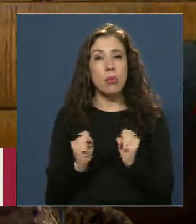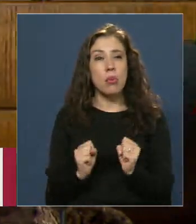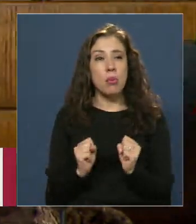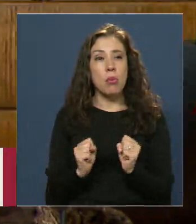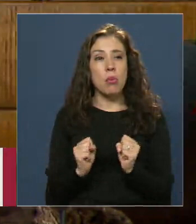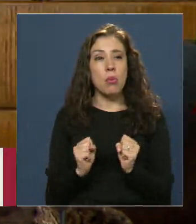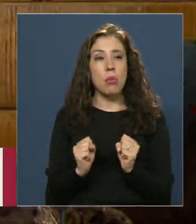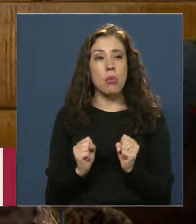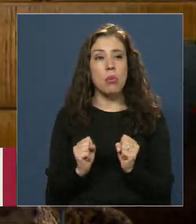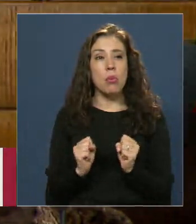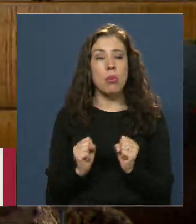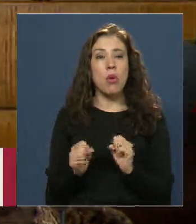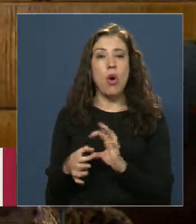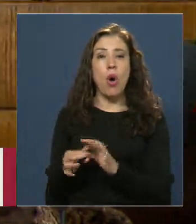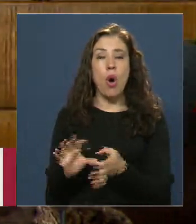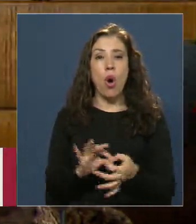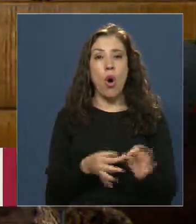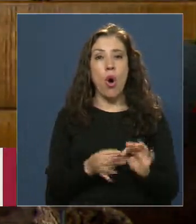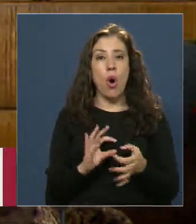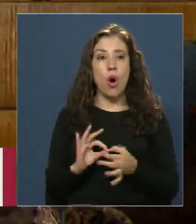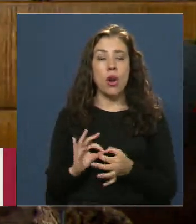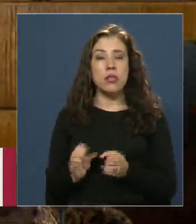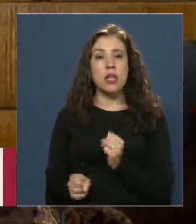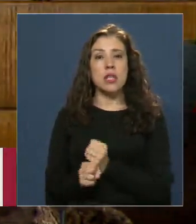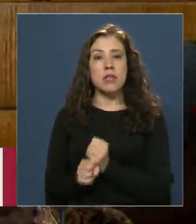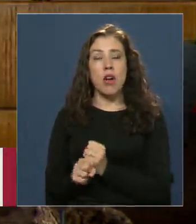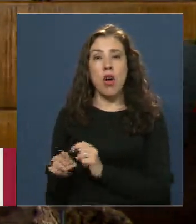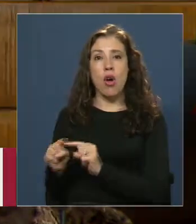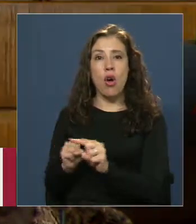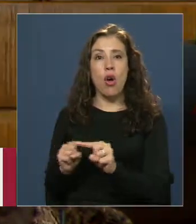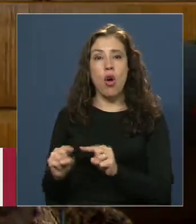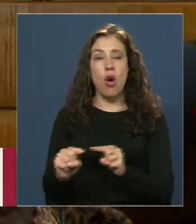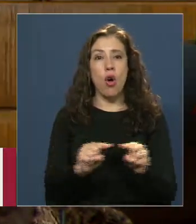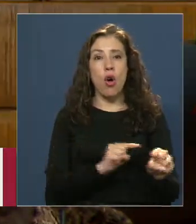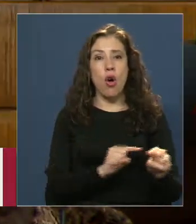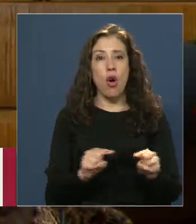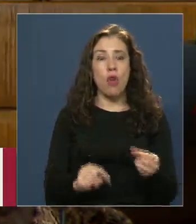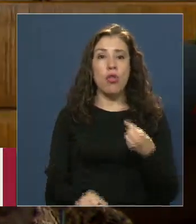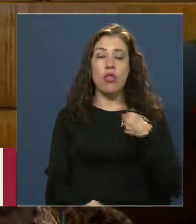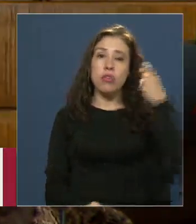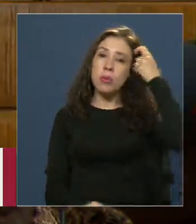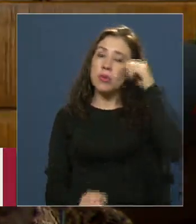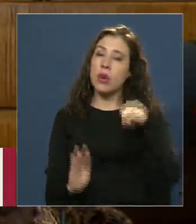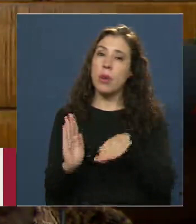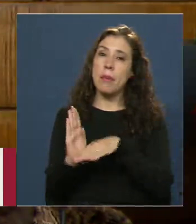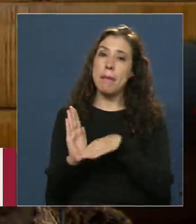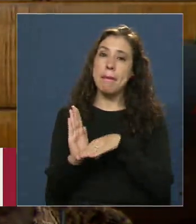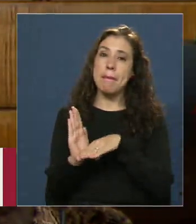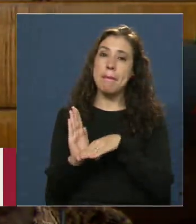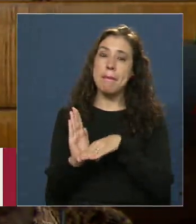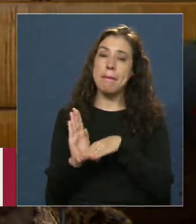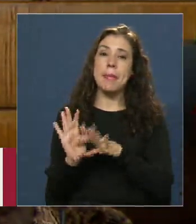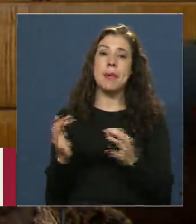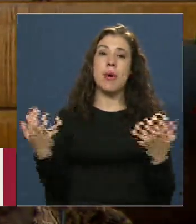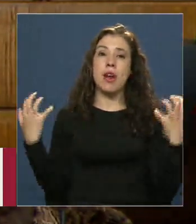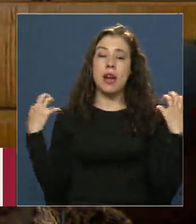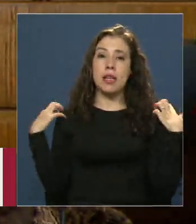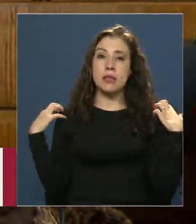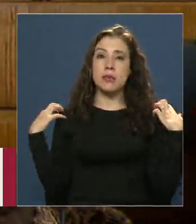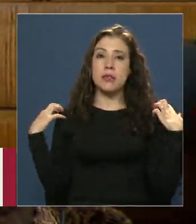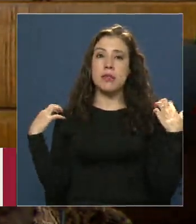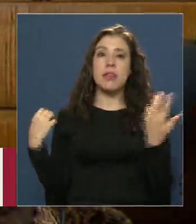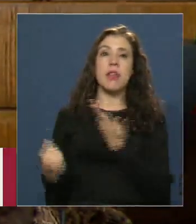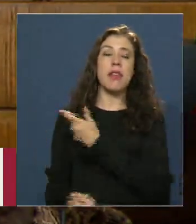lo que tenemos, poder organizar justamente un trabajo coordinado, me parece que es lo mínimo y es la responsabilidad que tenemos